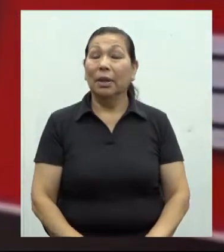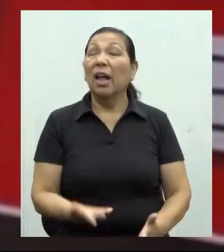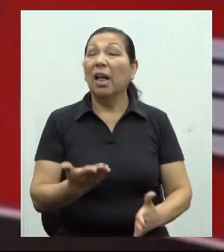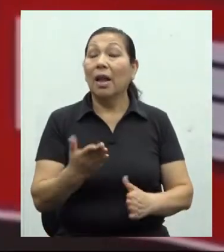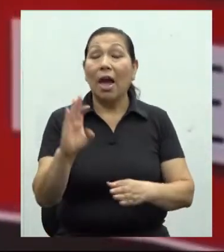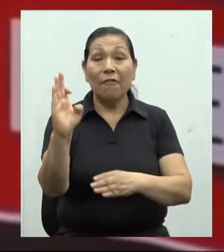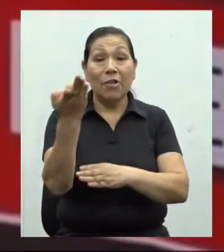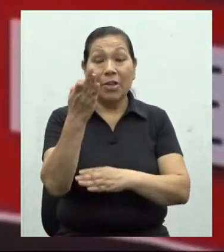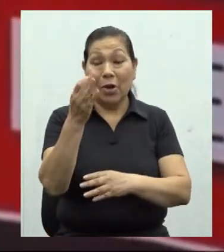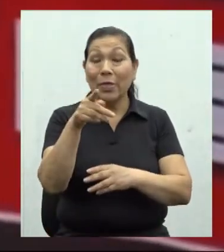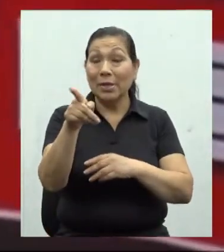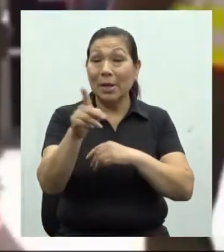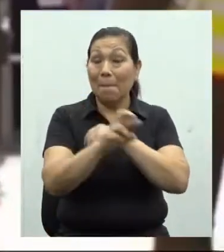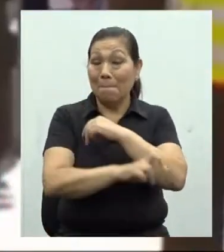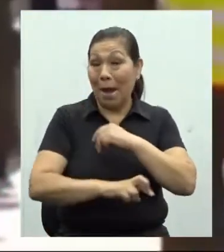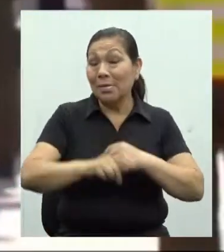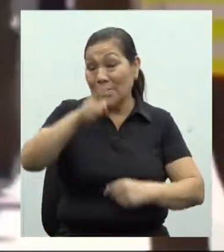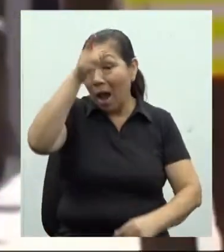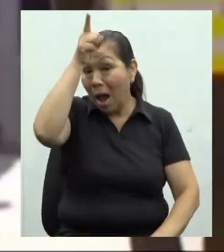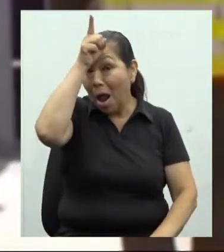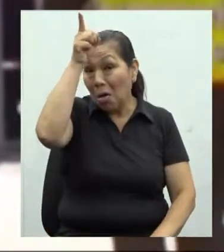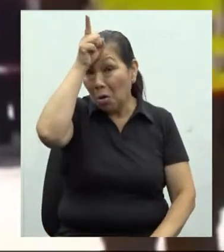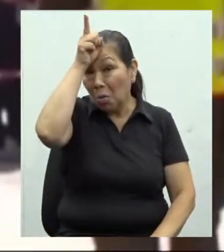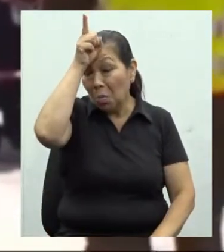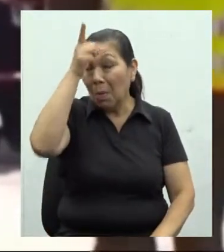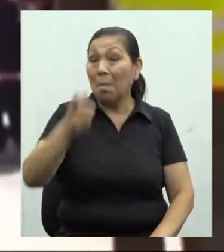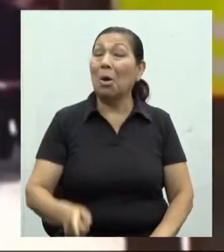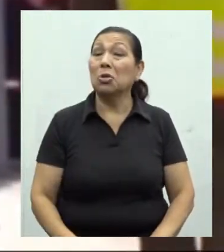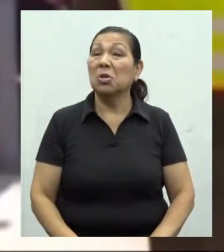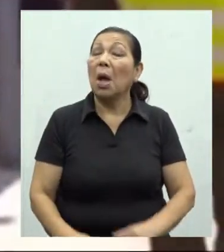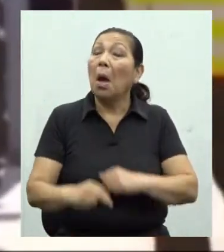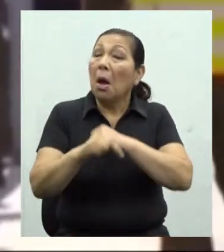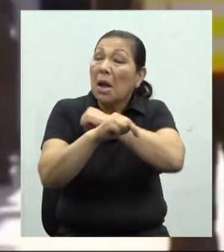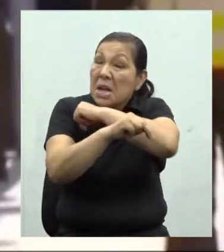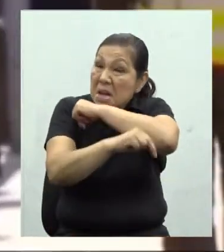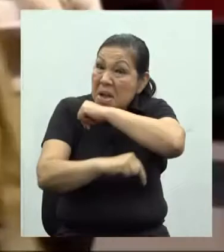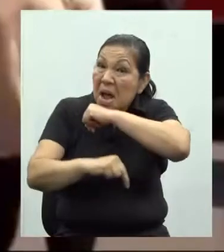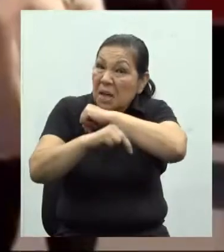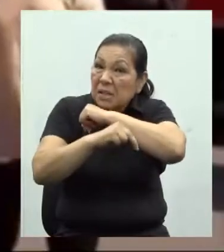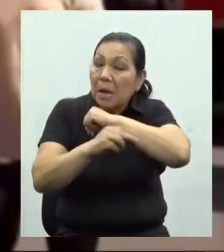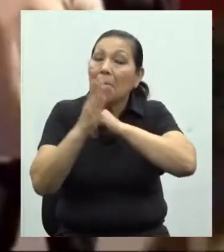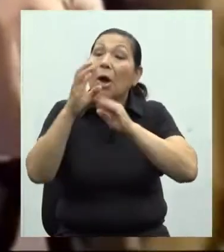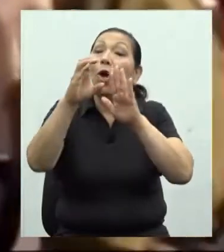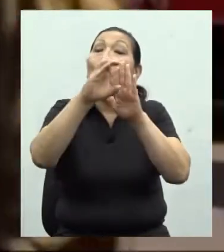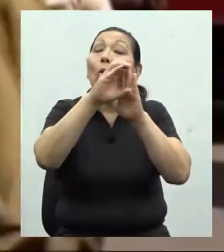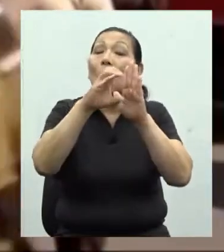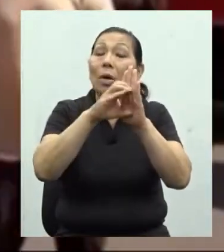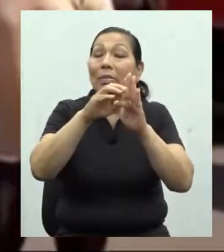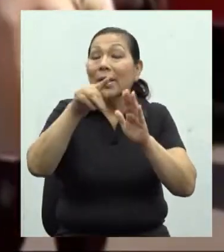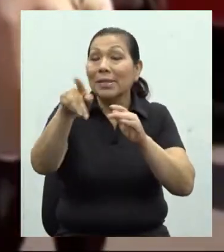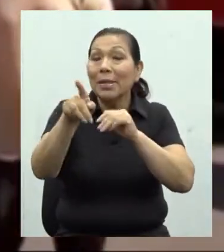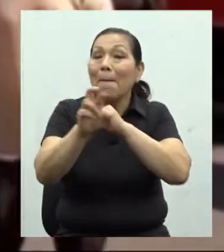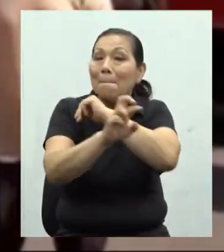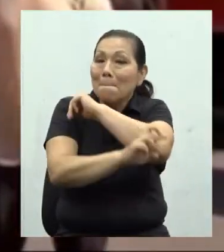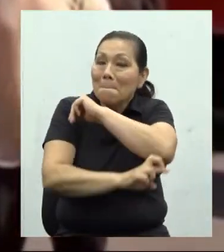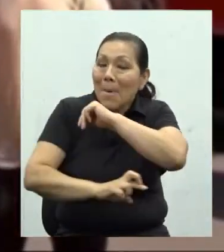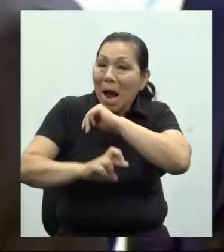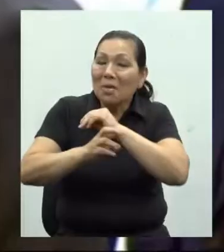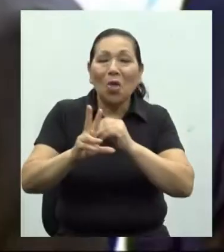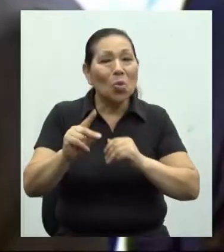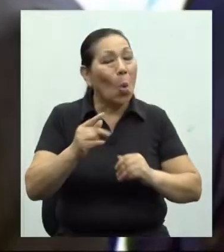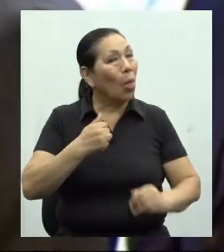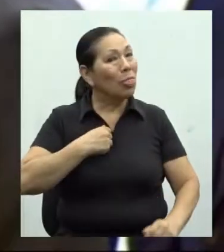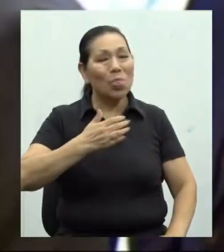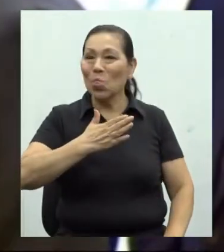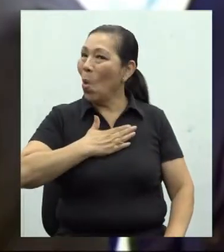República Federal de Alemania, que es un Estado-nación basado en el poder constituyente del pueblo alemán, los estados no son